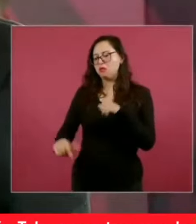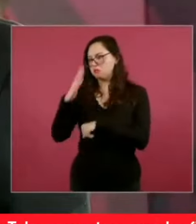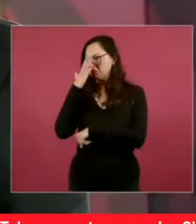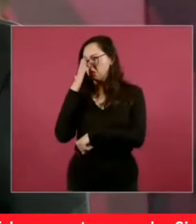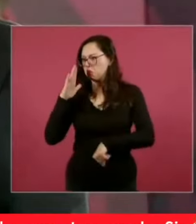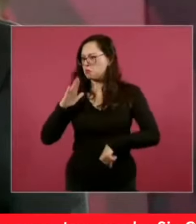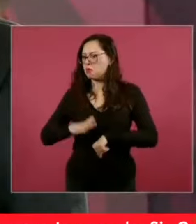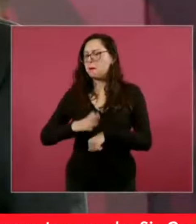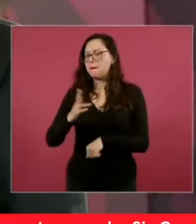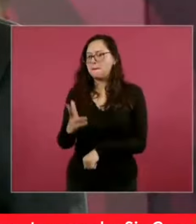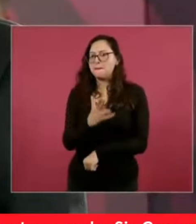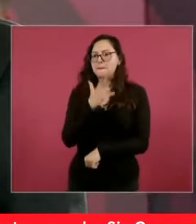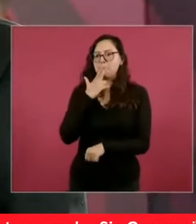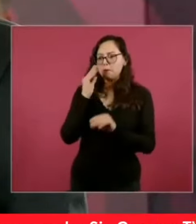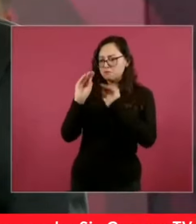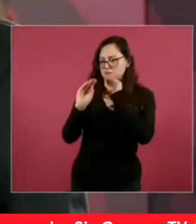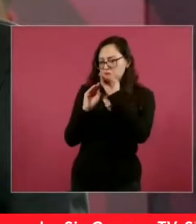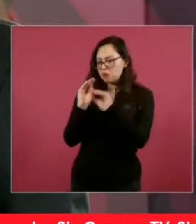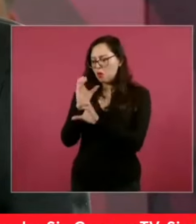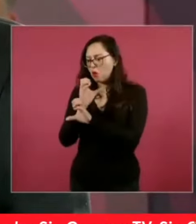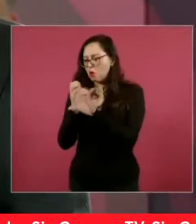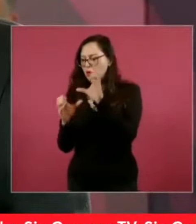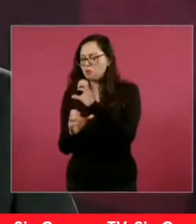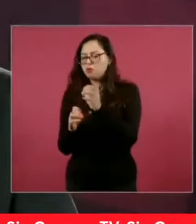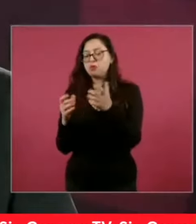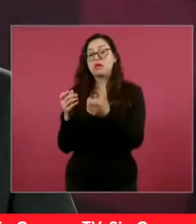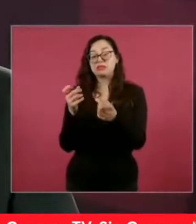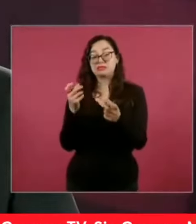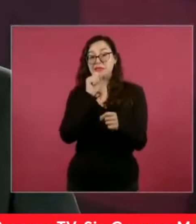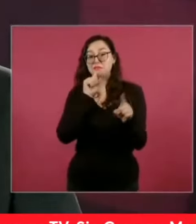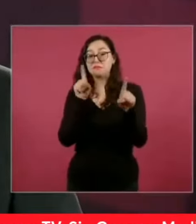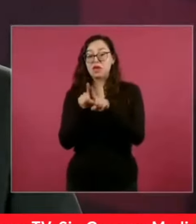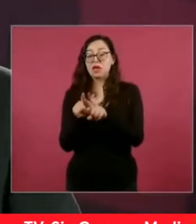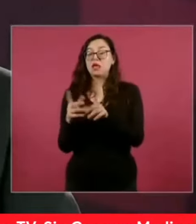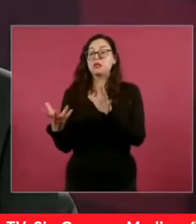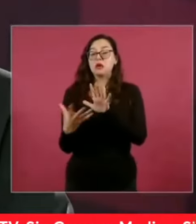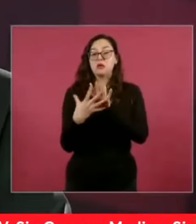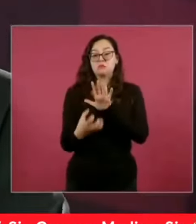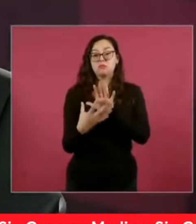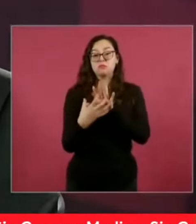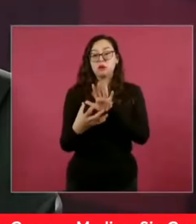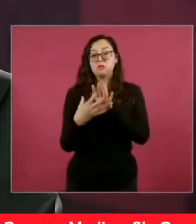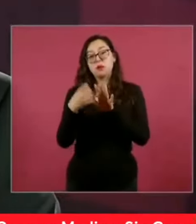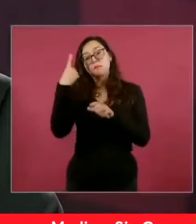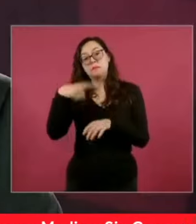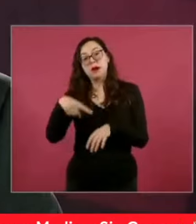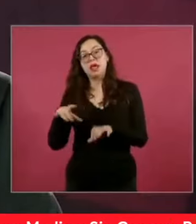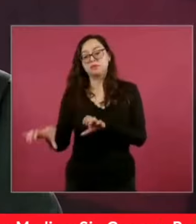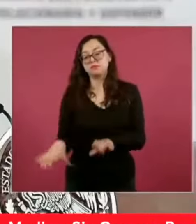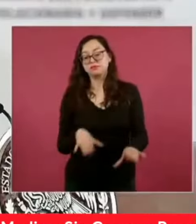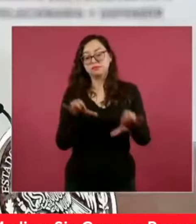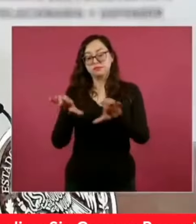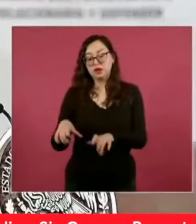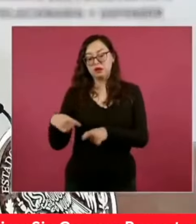en preservación documental y digital, en beneficio de las generaciones futuras.